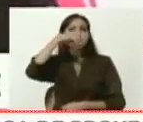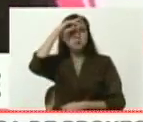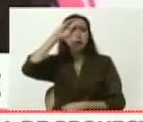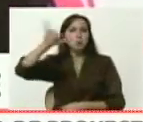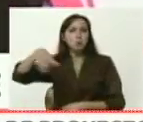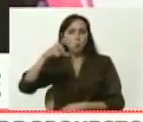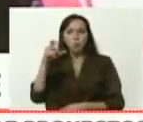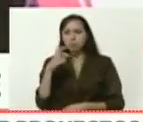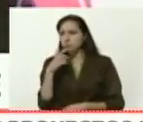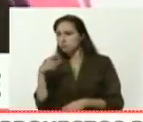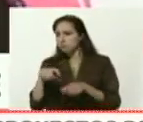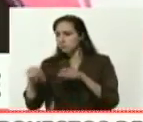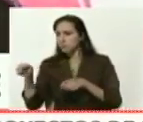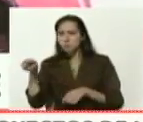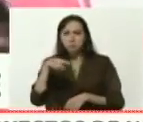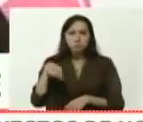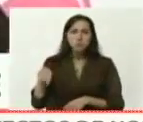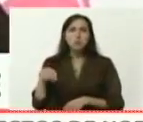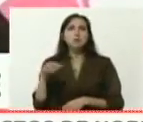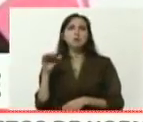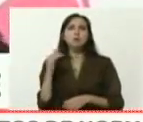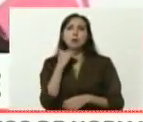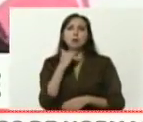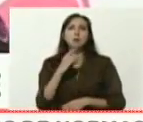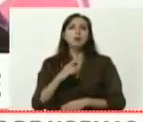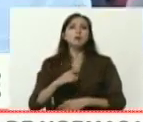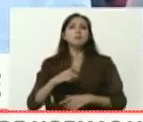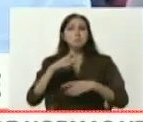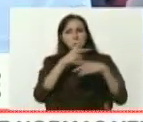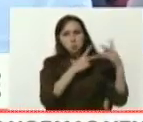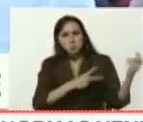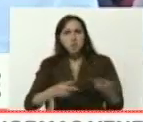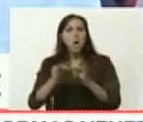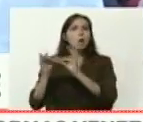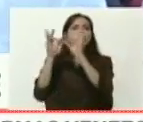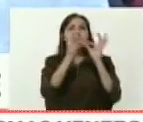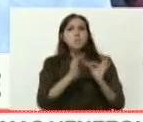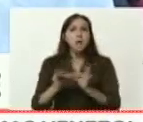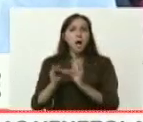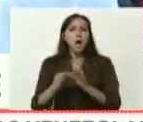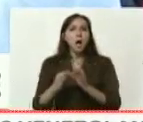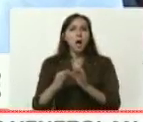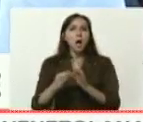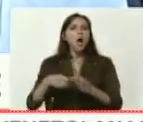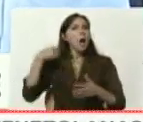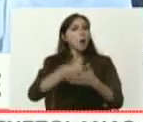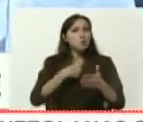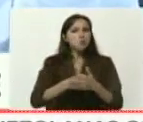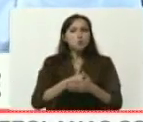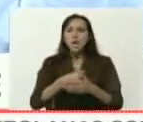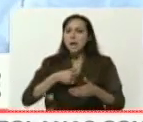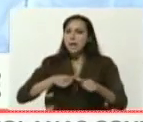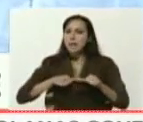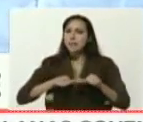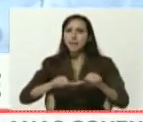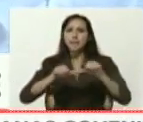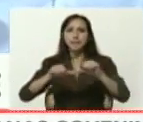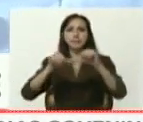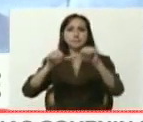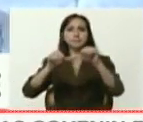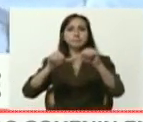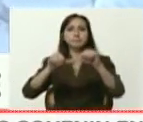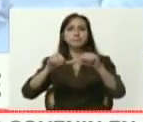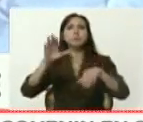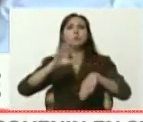aquí, invitándonos a la unidad, a la lucha, a seguir en combate. Por eso Jorge